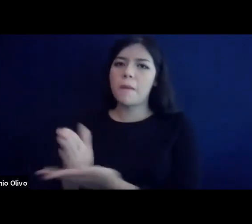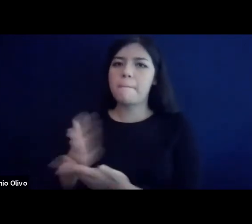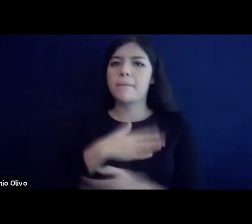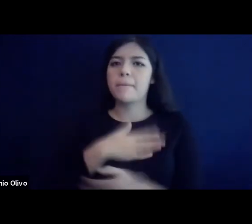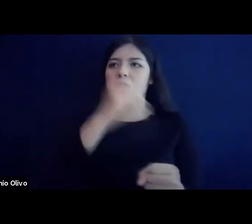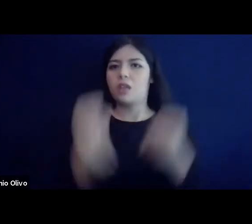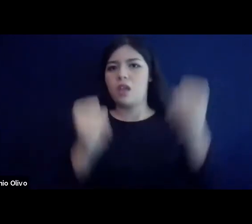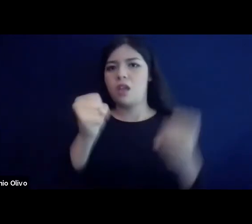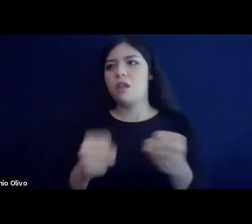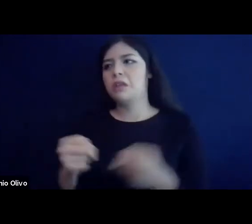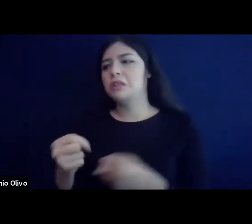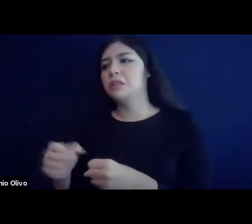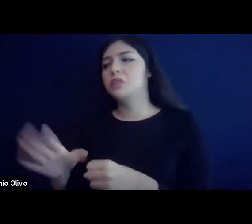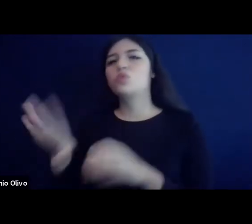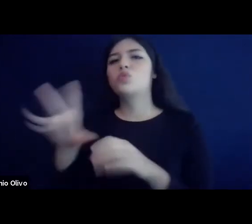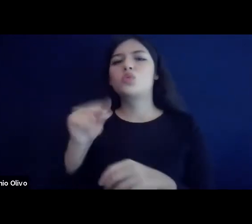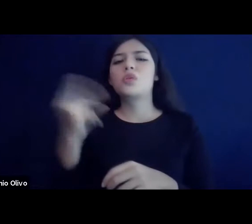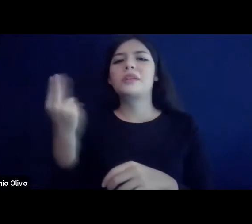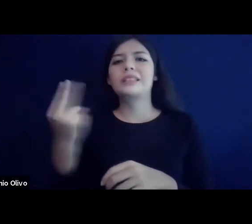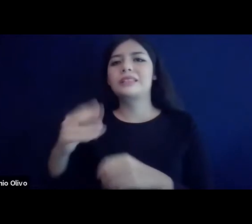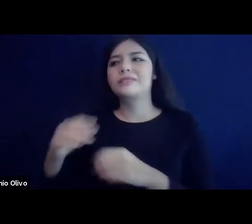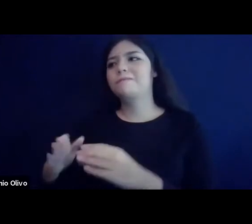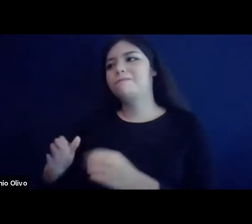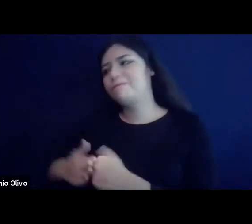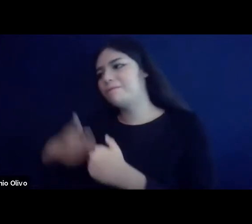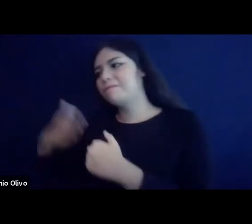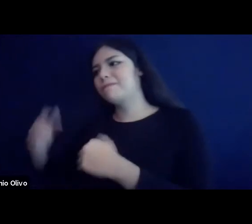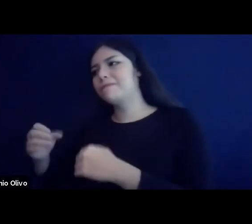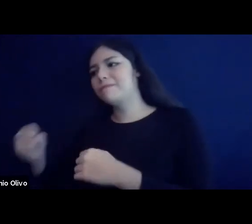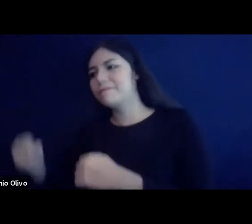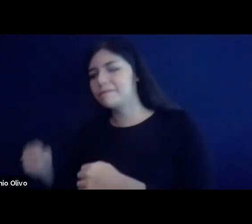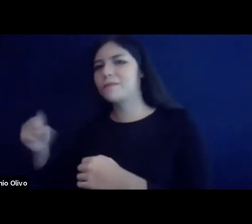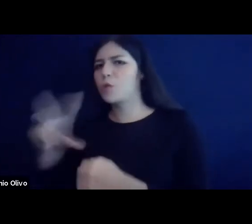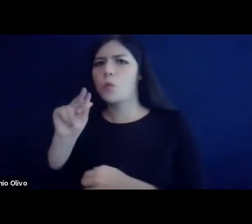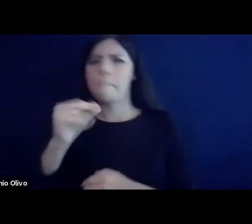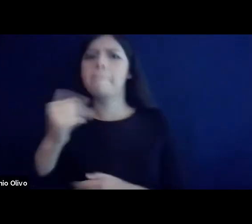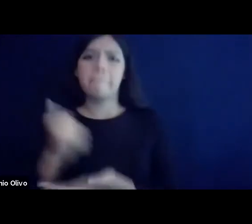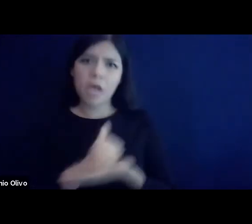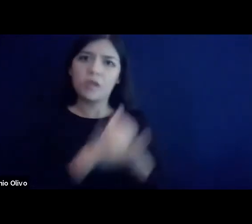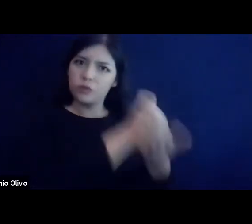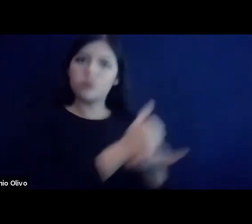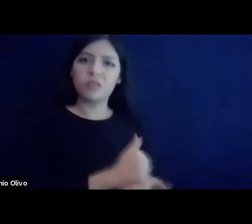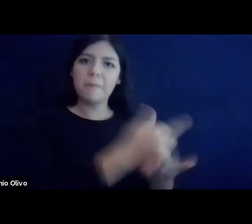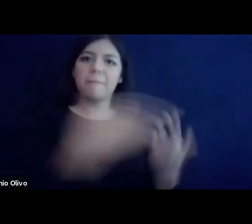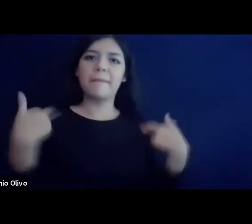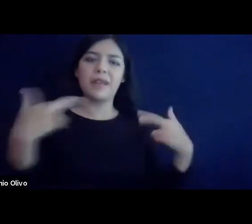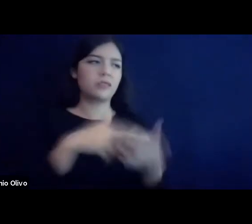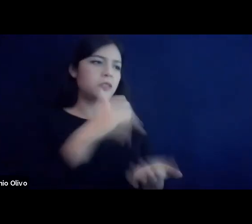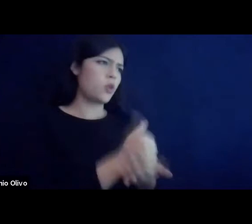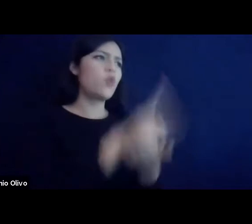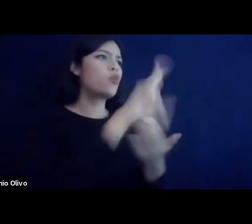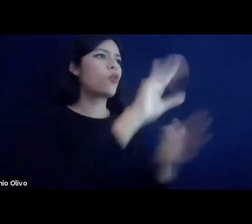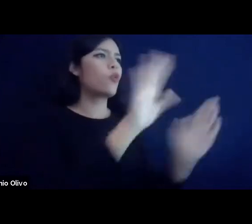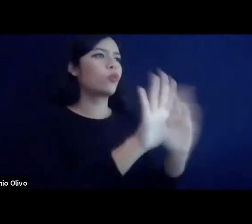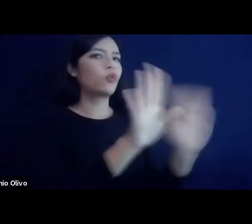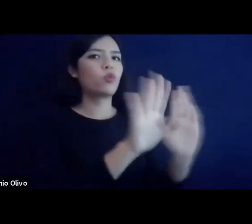etcétera, sino que me la llevan a donde yo esté, con muchísima amabilidad, con mucho respeto, no hay nada de que